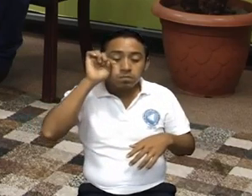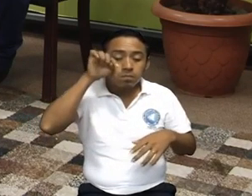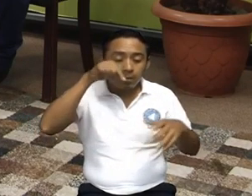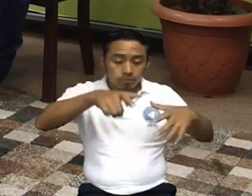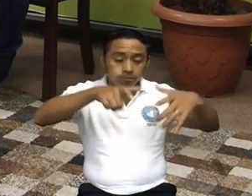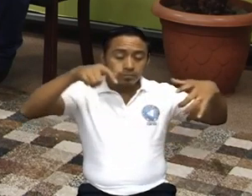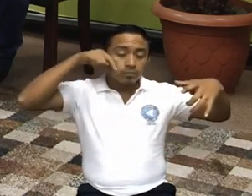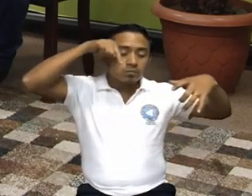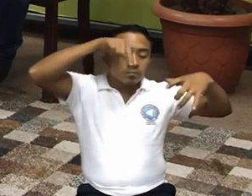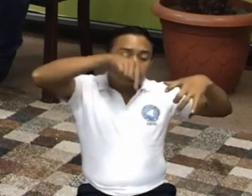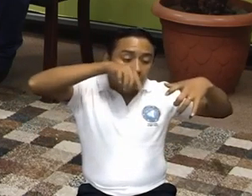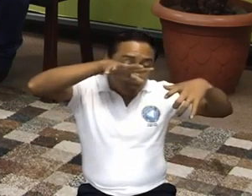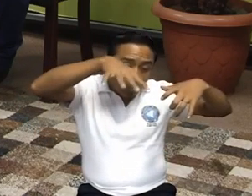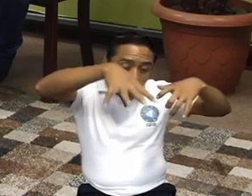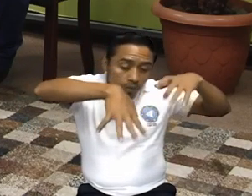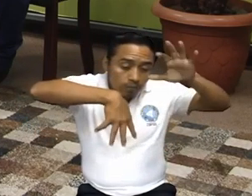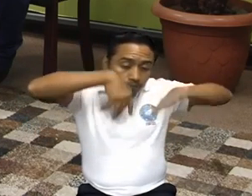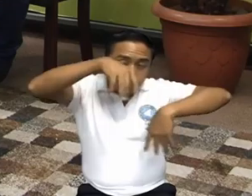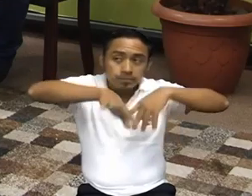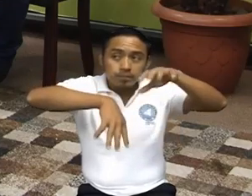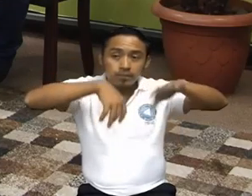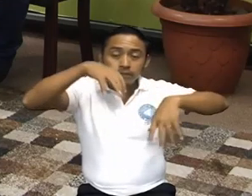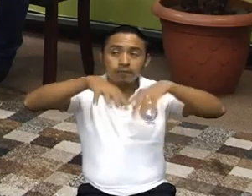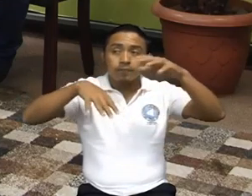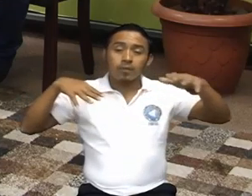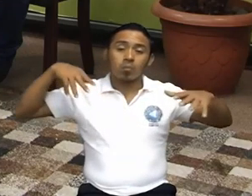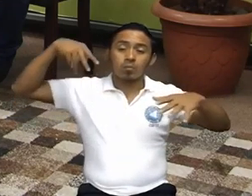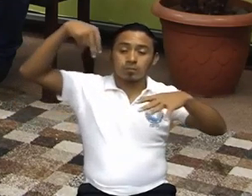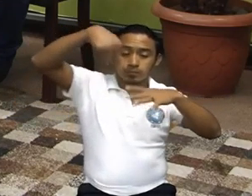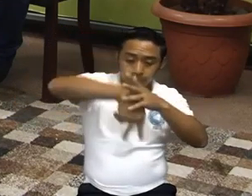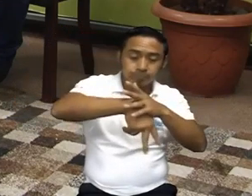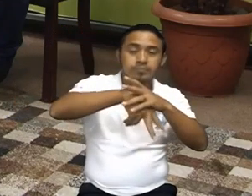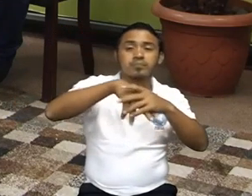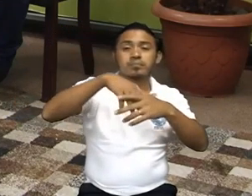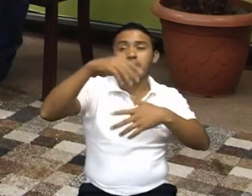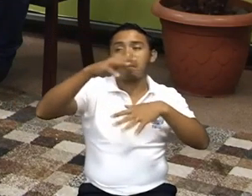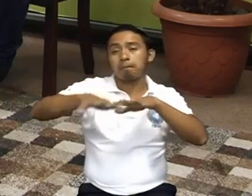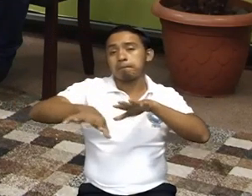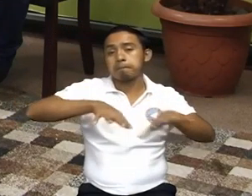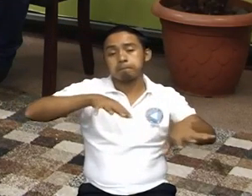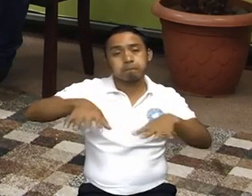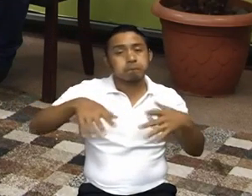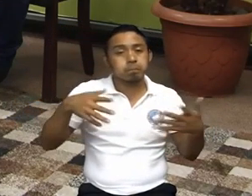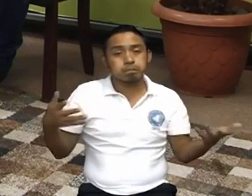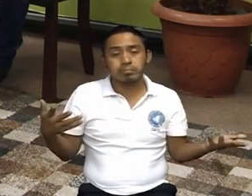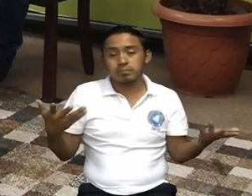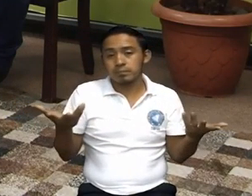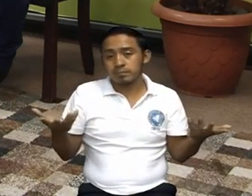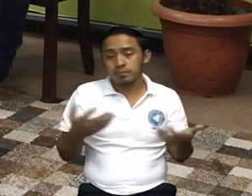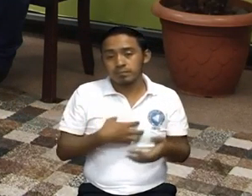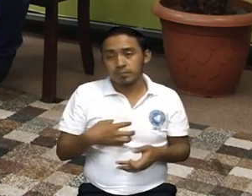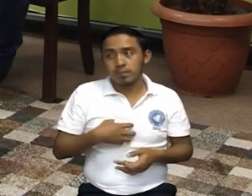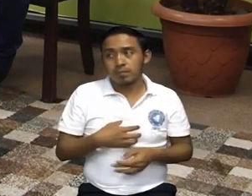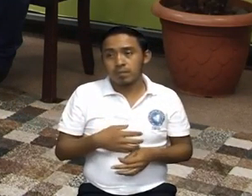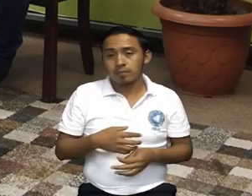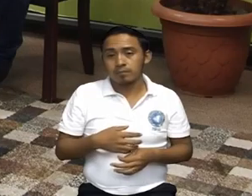del recipiente, y entonces ellos pueden resbalarse y caer de cabecita. Ellos no van a tener las posibilidades de